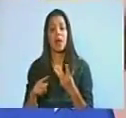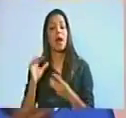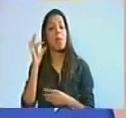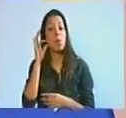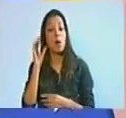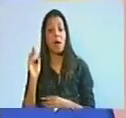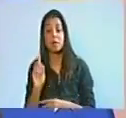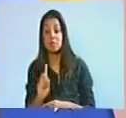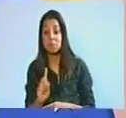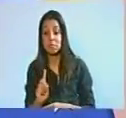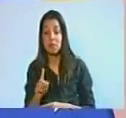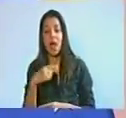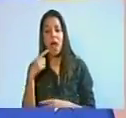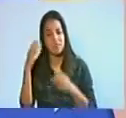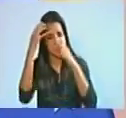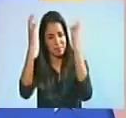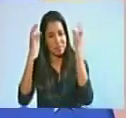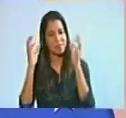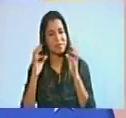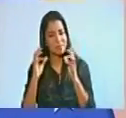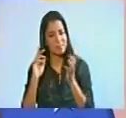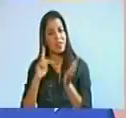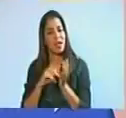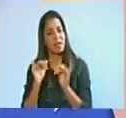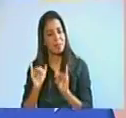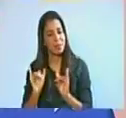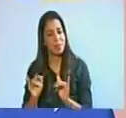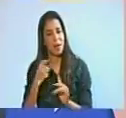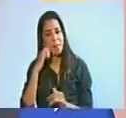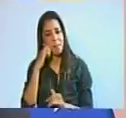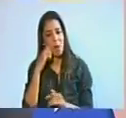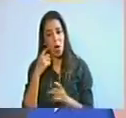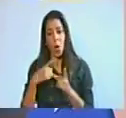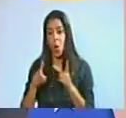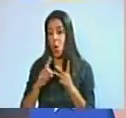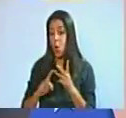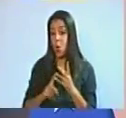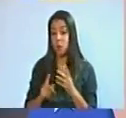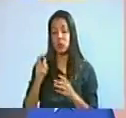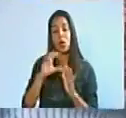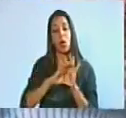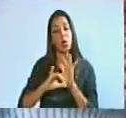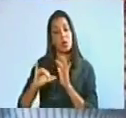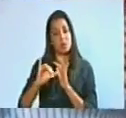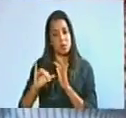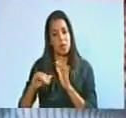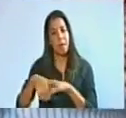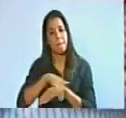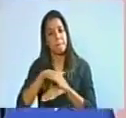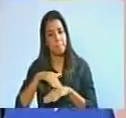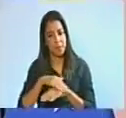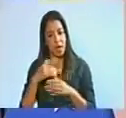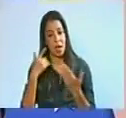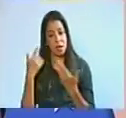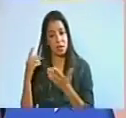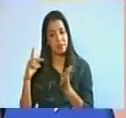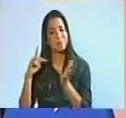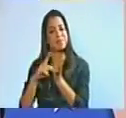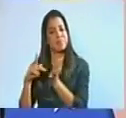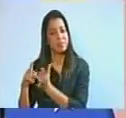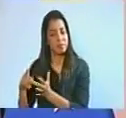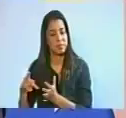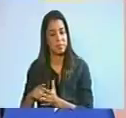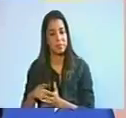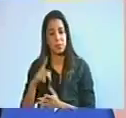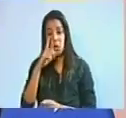acaba de intervenir formó parte de ese Consejo de Economía. Algunos compañeros constituyentes, que eran ministros. Un